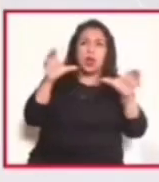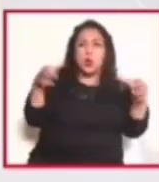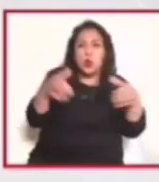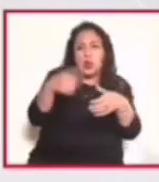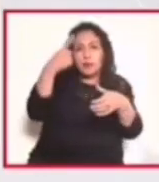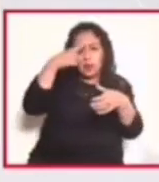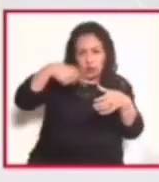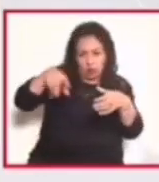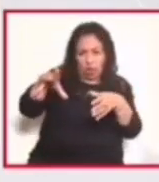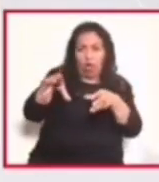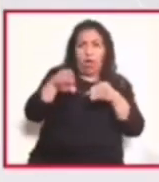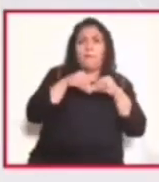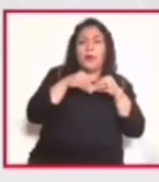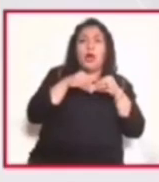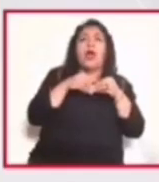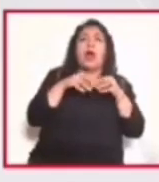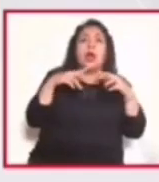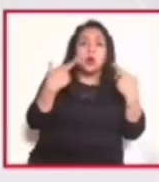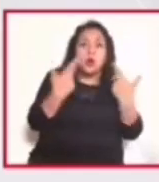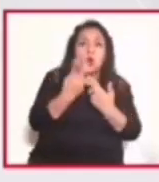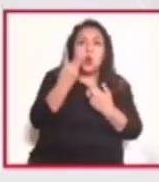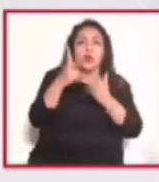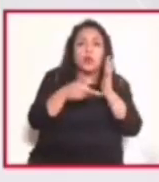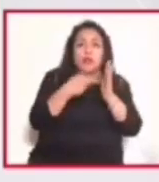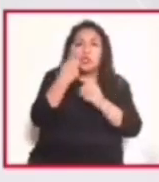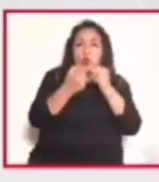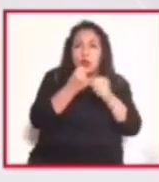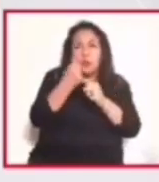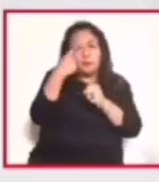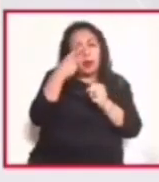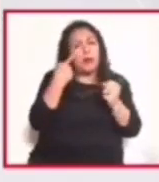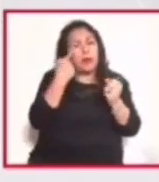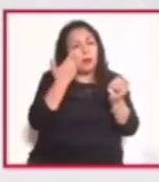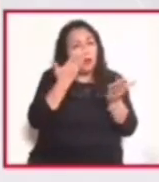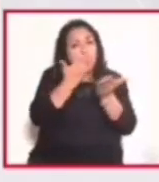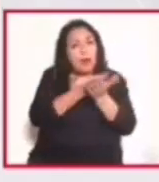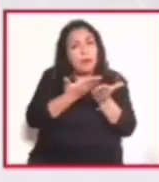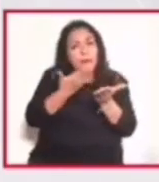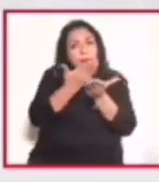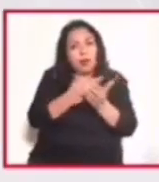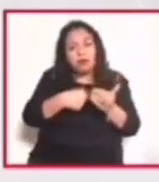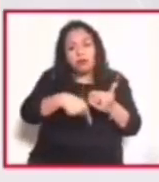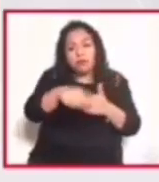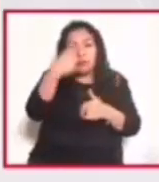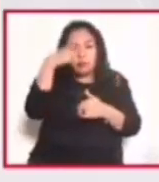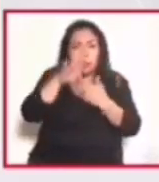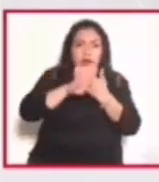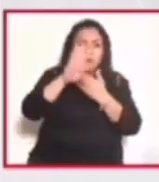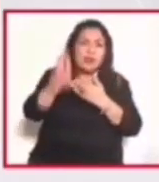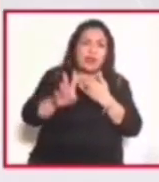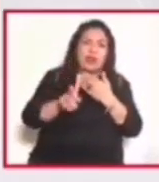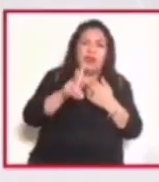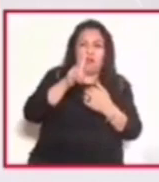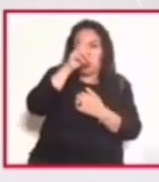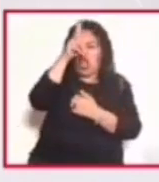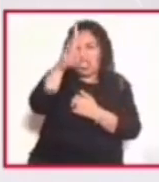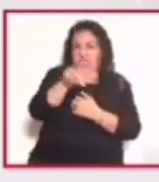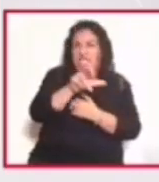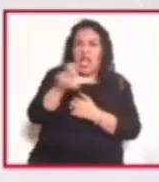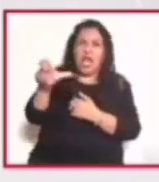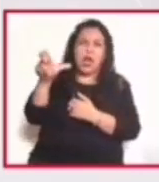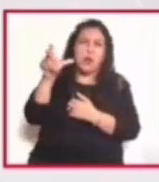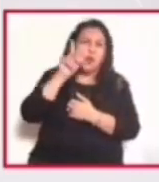que lo adopte, reunirse 4 veces al año para plantear las acciones que realizarán para prevenir la violencia de género en la